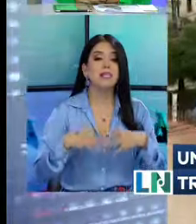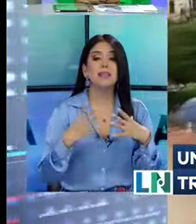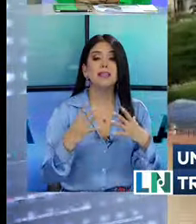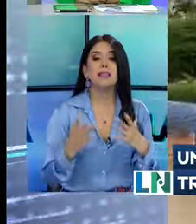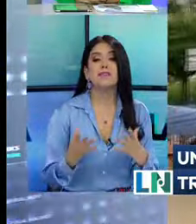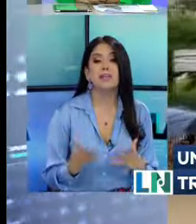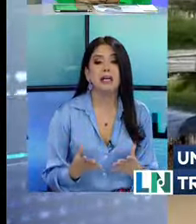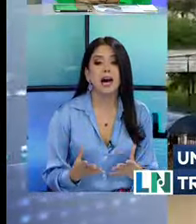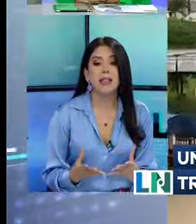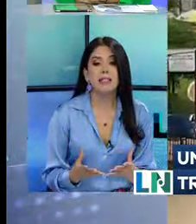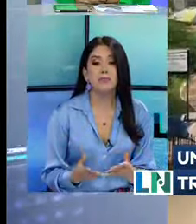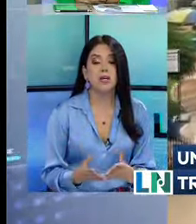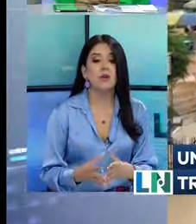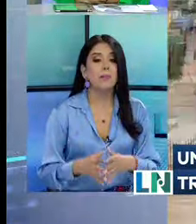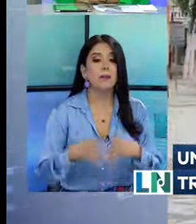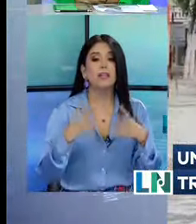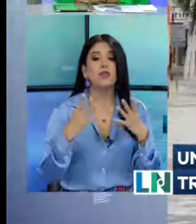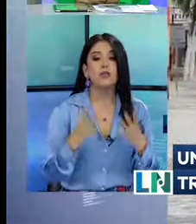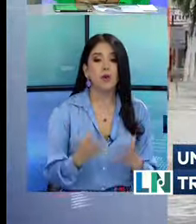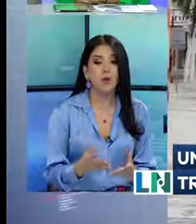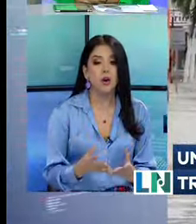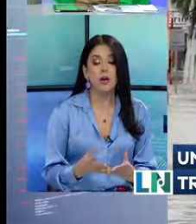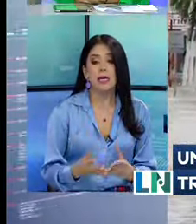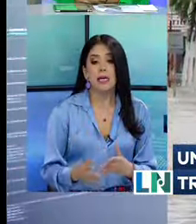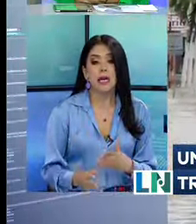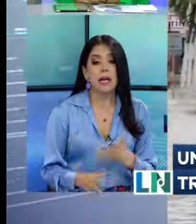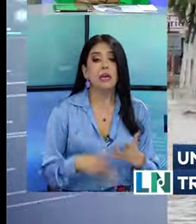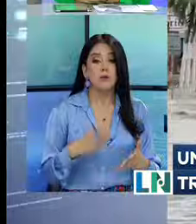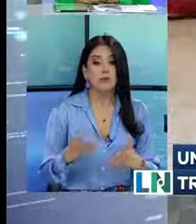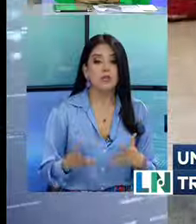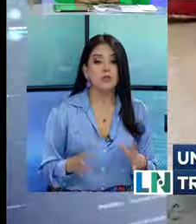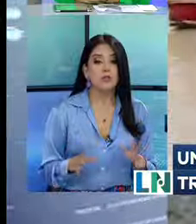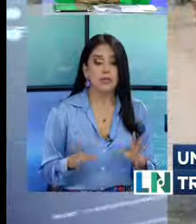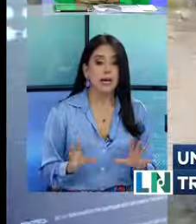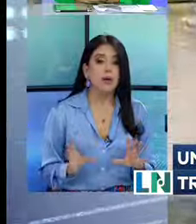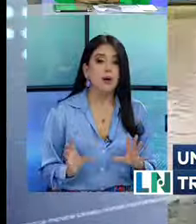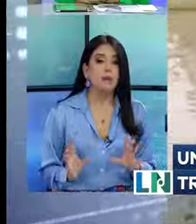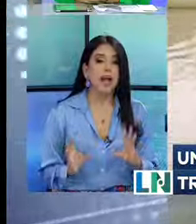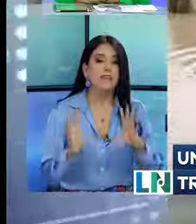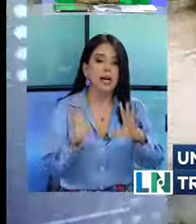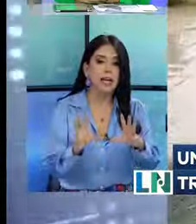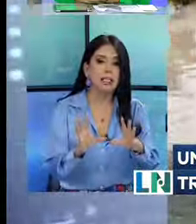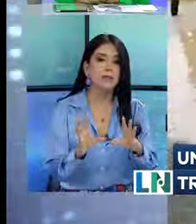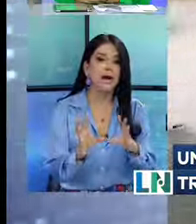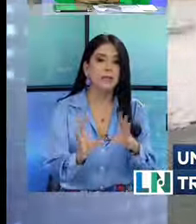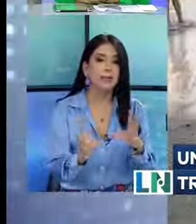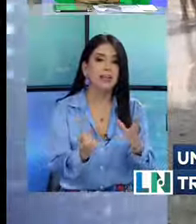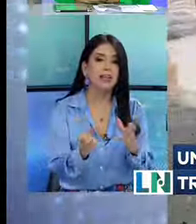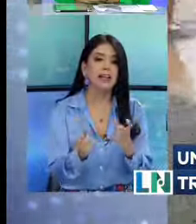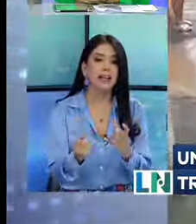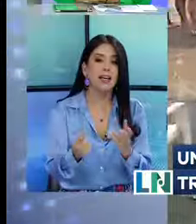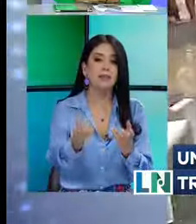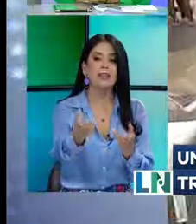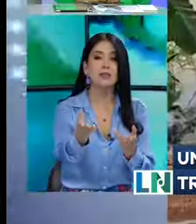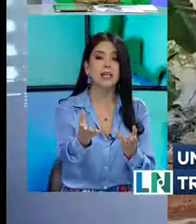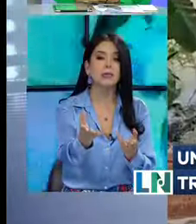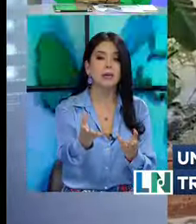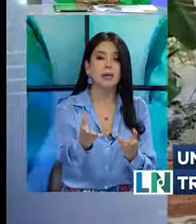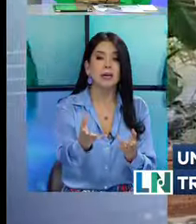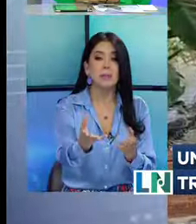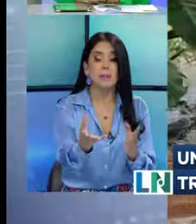completamente damnificadas porque lo han perdido todo y en algunos sitios se están adecuando albergues para poder trasladar a las personas. Mira